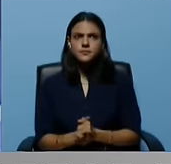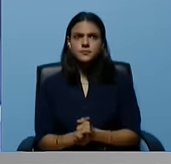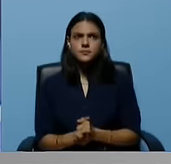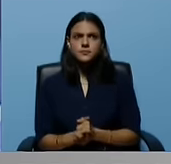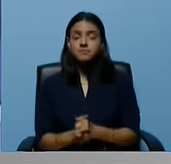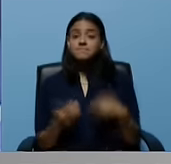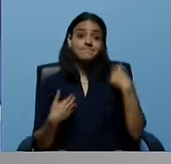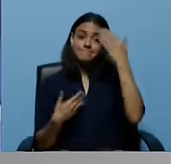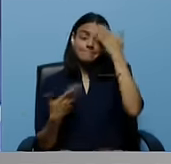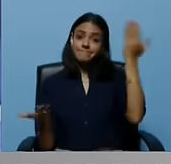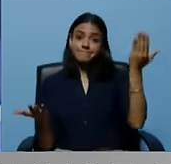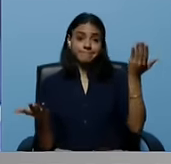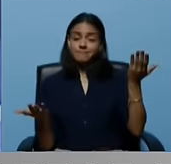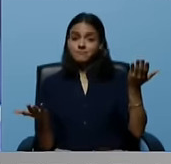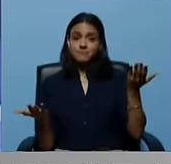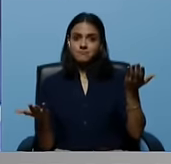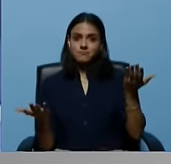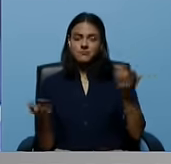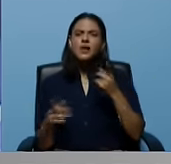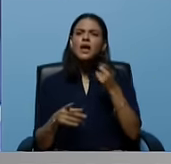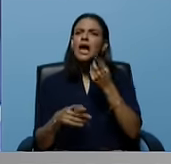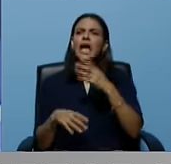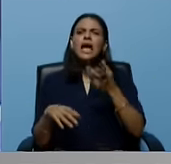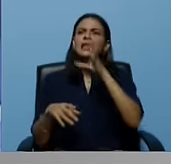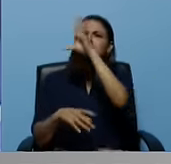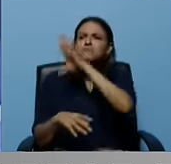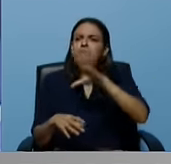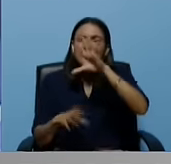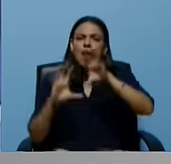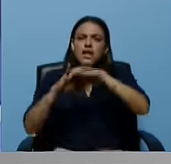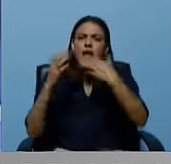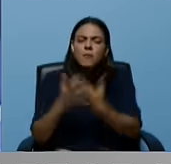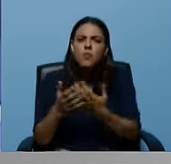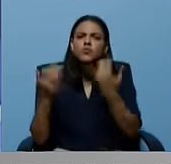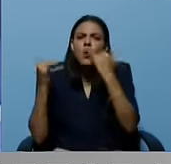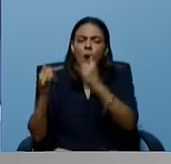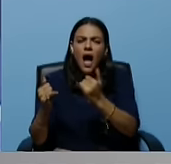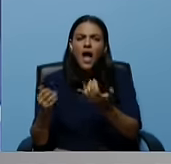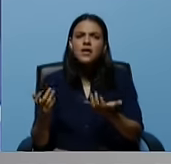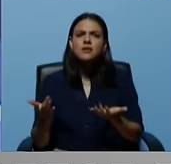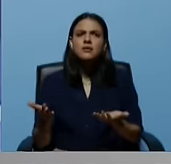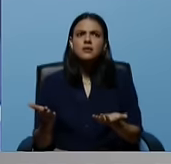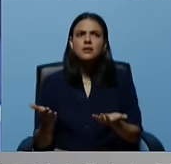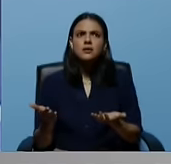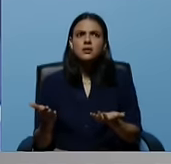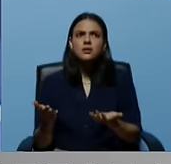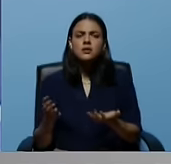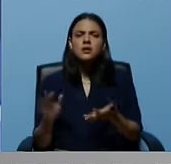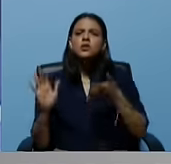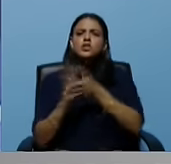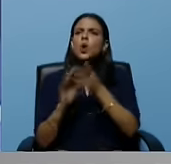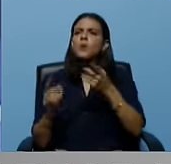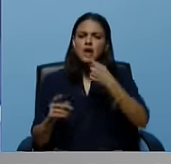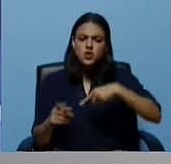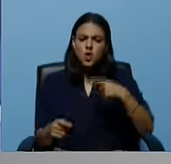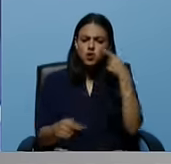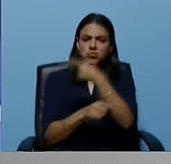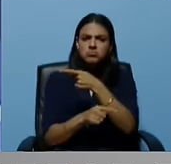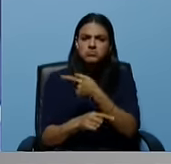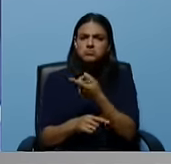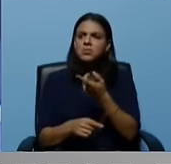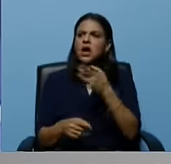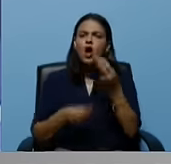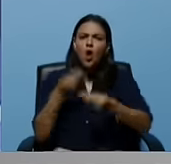no sé en qué parte del planeta corresponda un elemento de coacción estar sentado